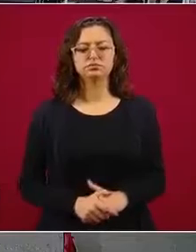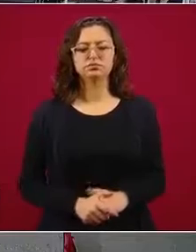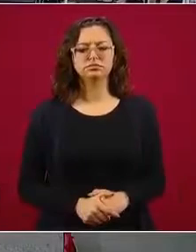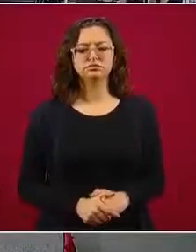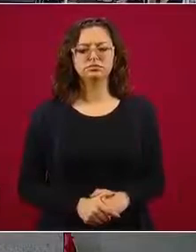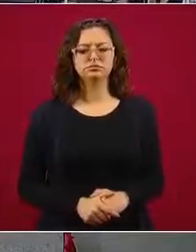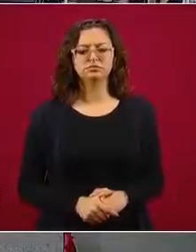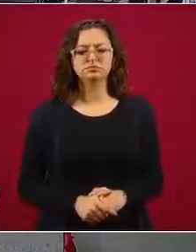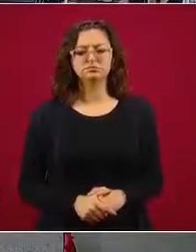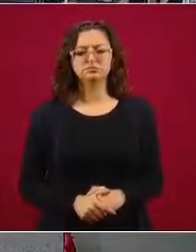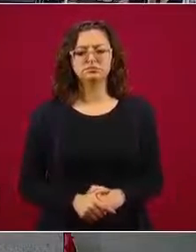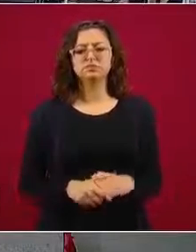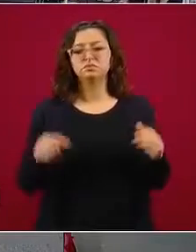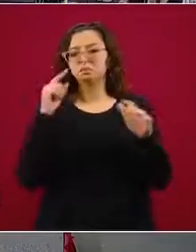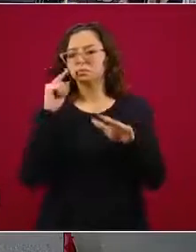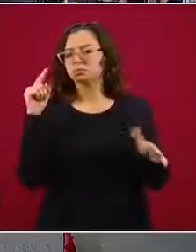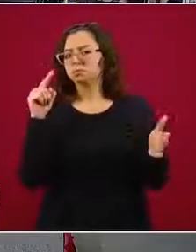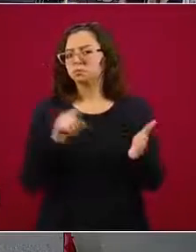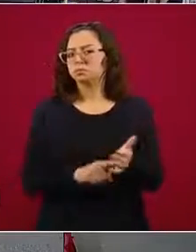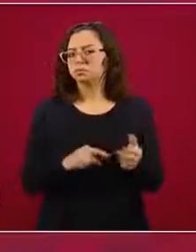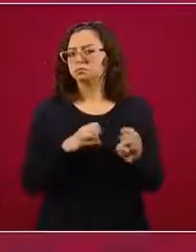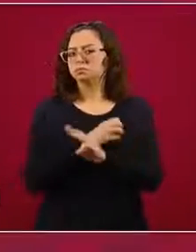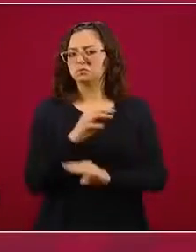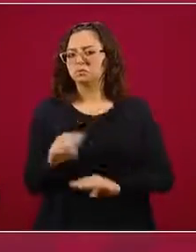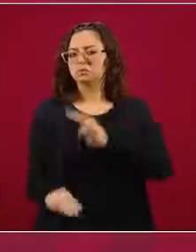de lo mejor del mundo.